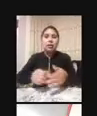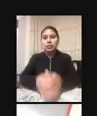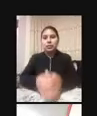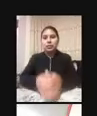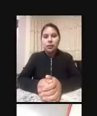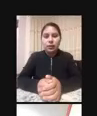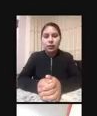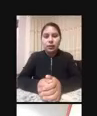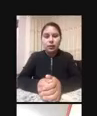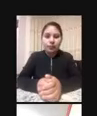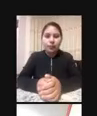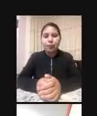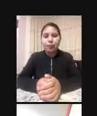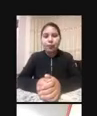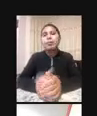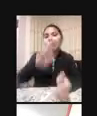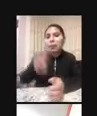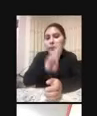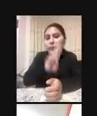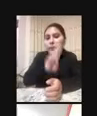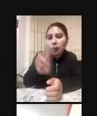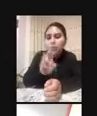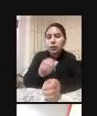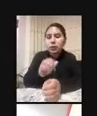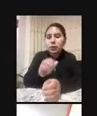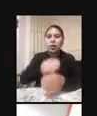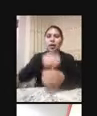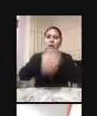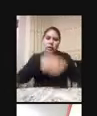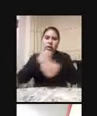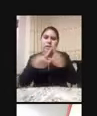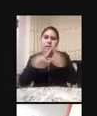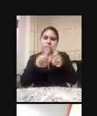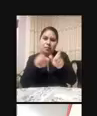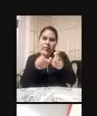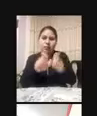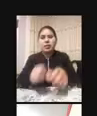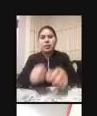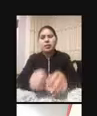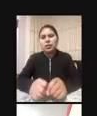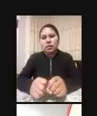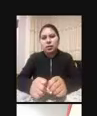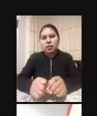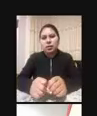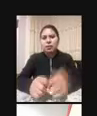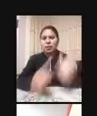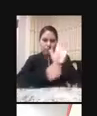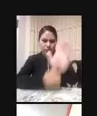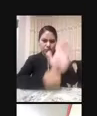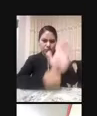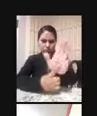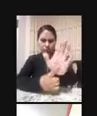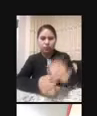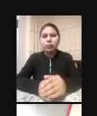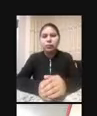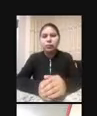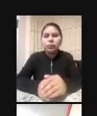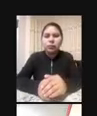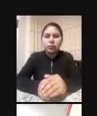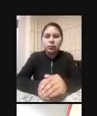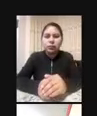vamos a utilizar la edad cronológica, pero también la comprensión del niño. Vamos a mostrarle, a ver, supongamos que ha hecho, que